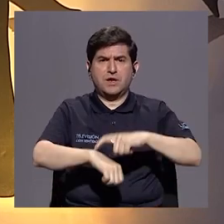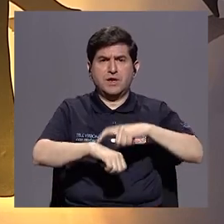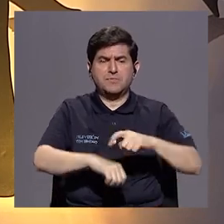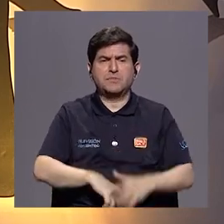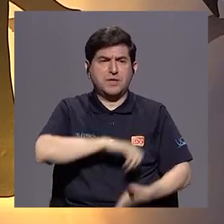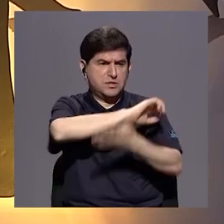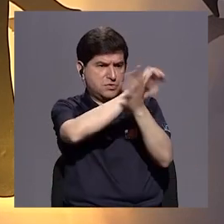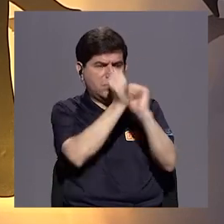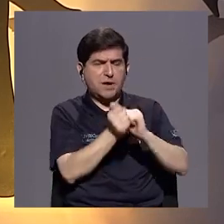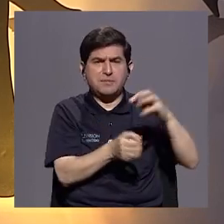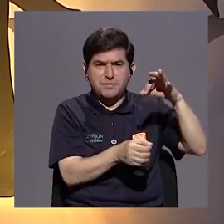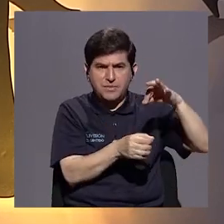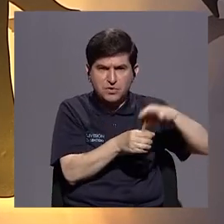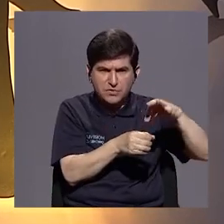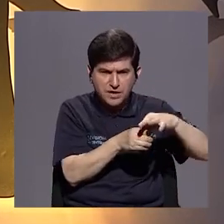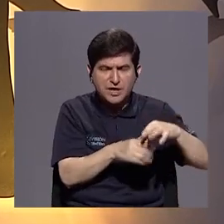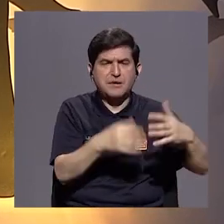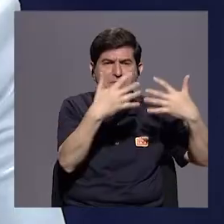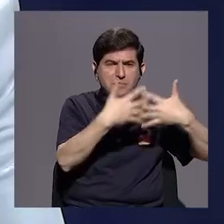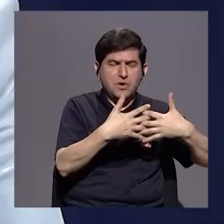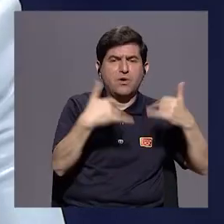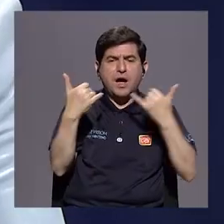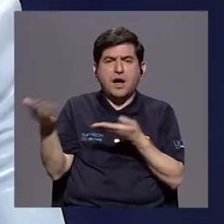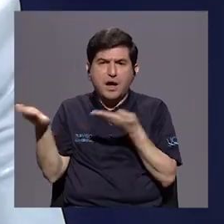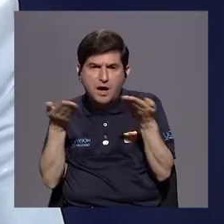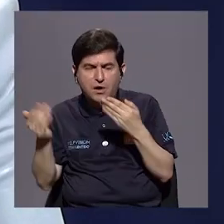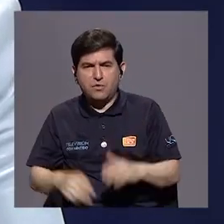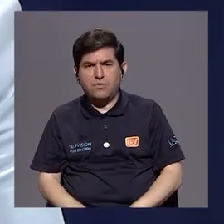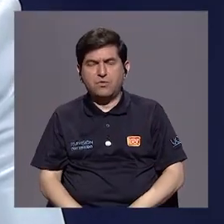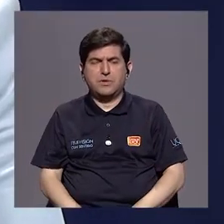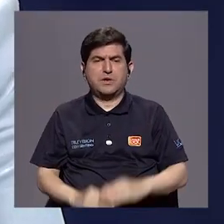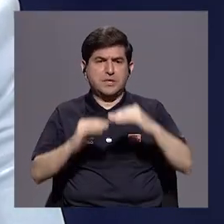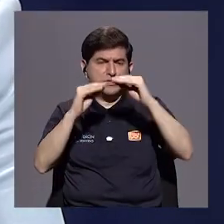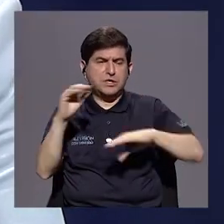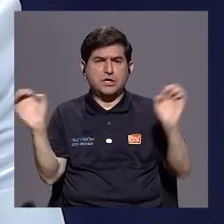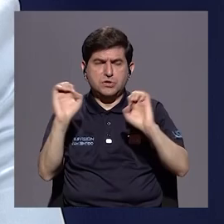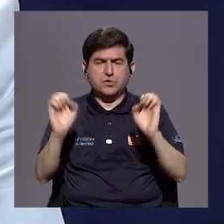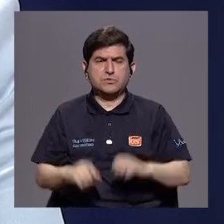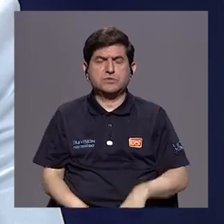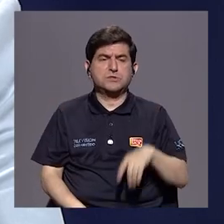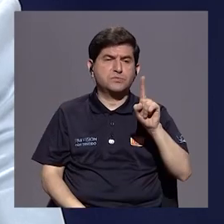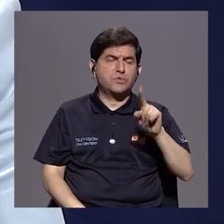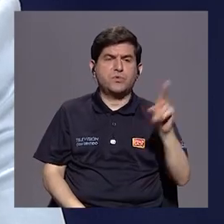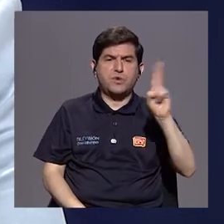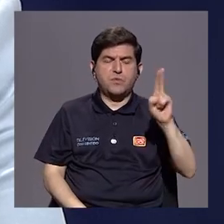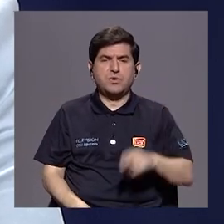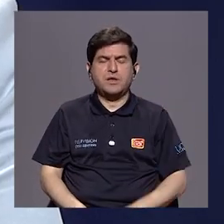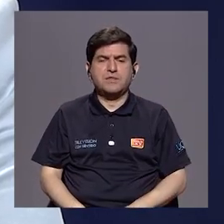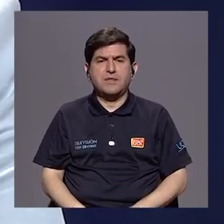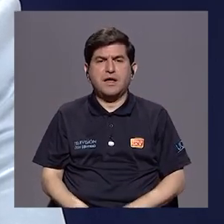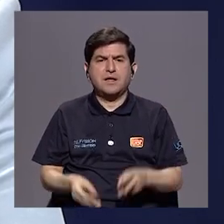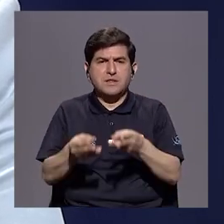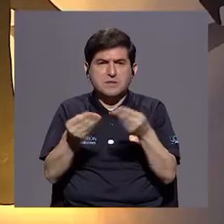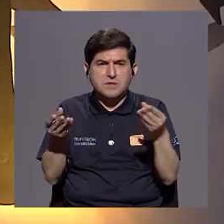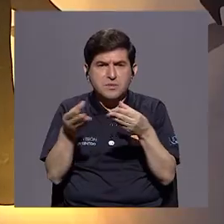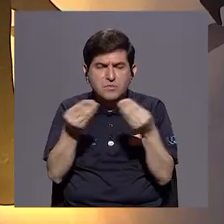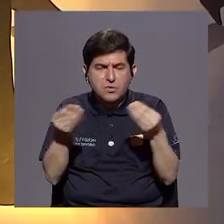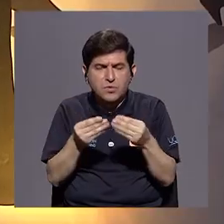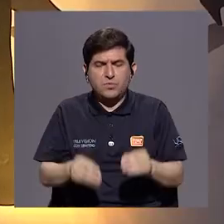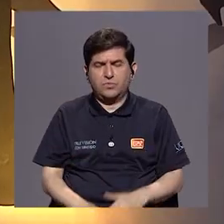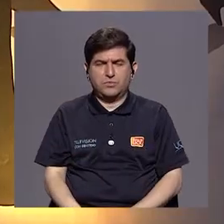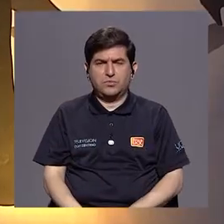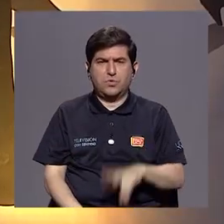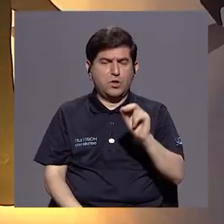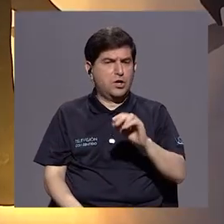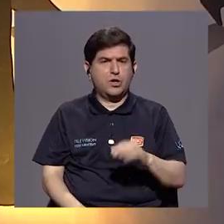de agricultura e industrial servicios aclaró estamos menos de energía por unidad del producto interno bruto de hecho no es por el la economía